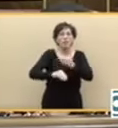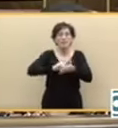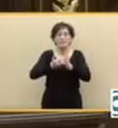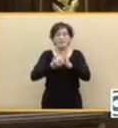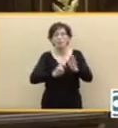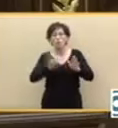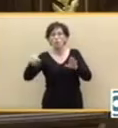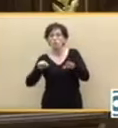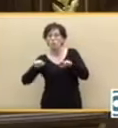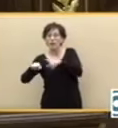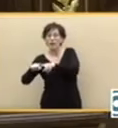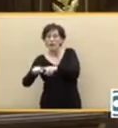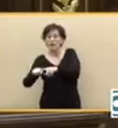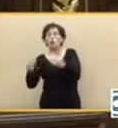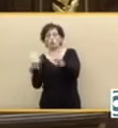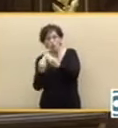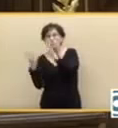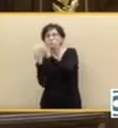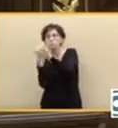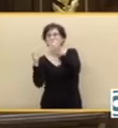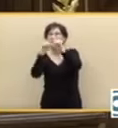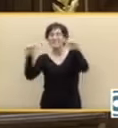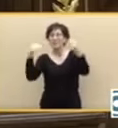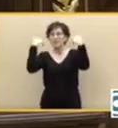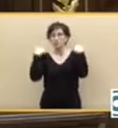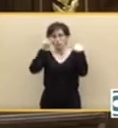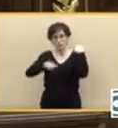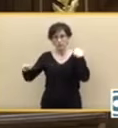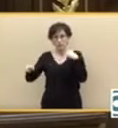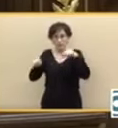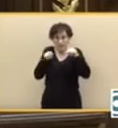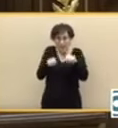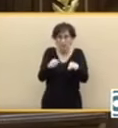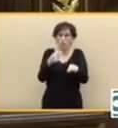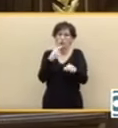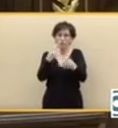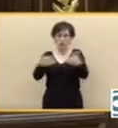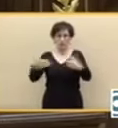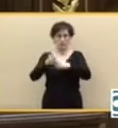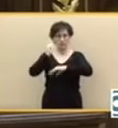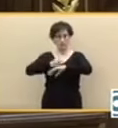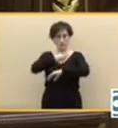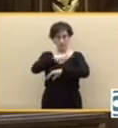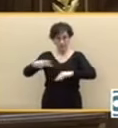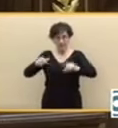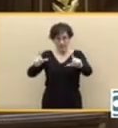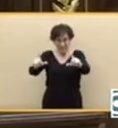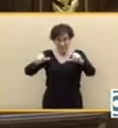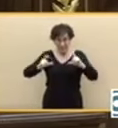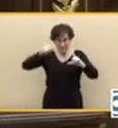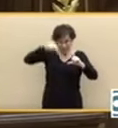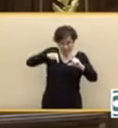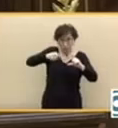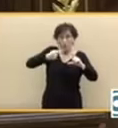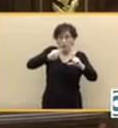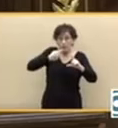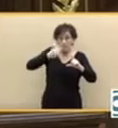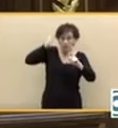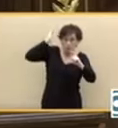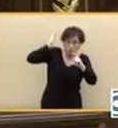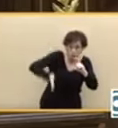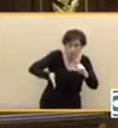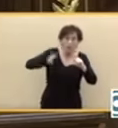determinadas empresas. Eso es lo que dice la sentencia. Y porque dice eso, no condena penalmente al Partido Popular,